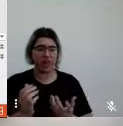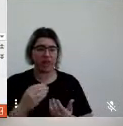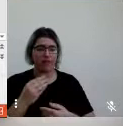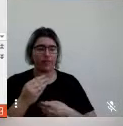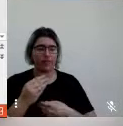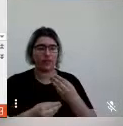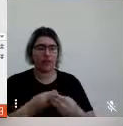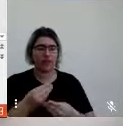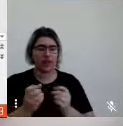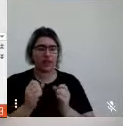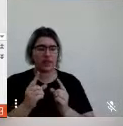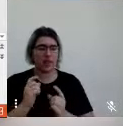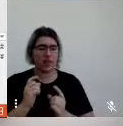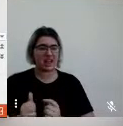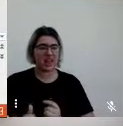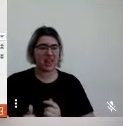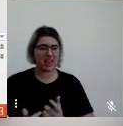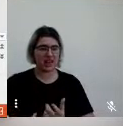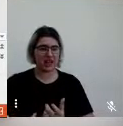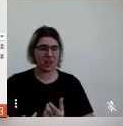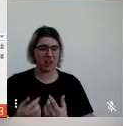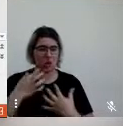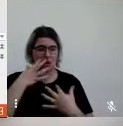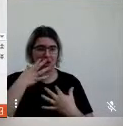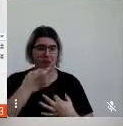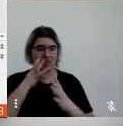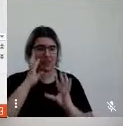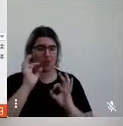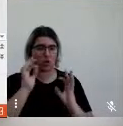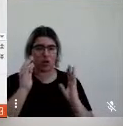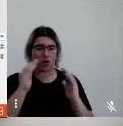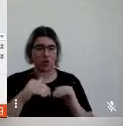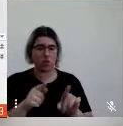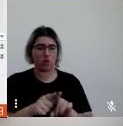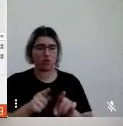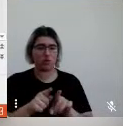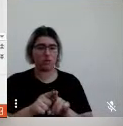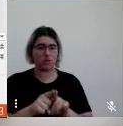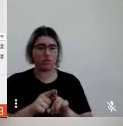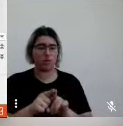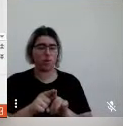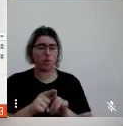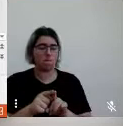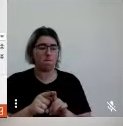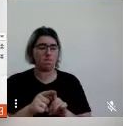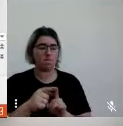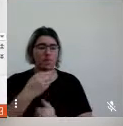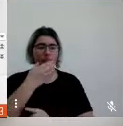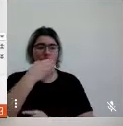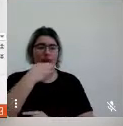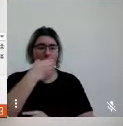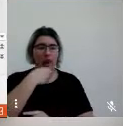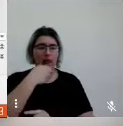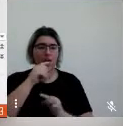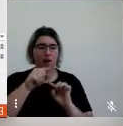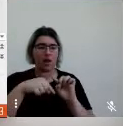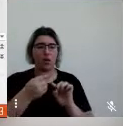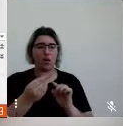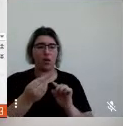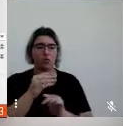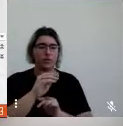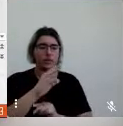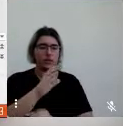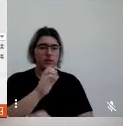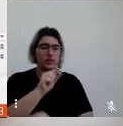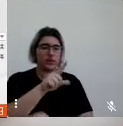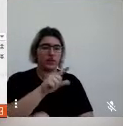Enriquecerlos. Realmente no tiene ningún sentido. Esto es como comer una naranja y acabar tomando suplementos de calcio o vitamina D. Entonces, si